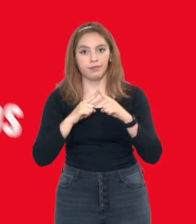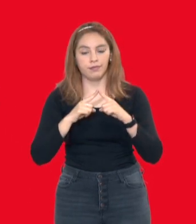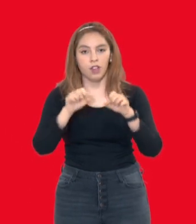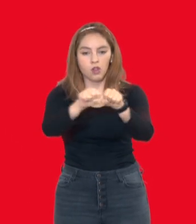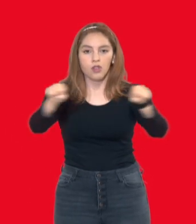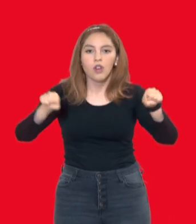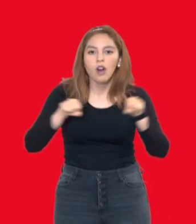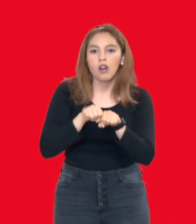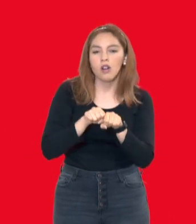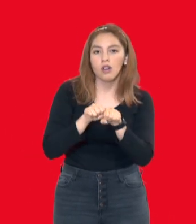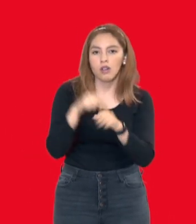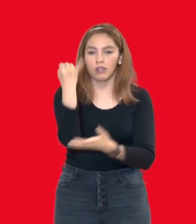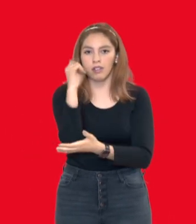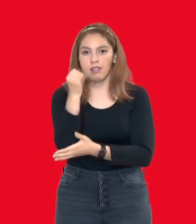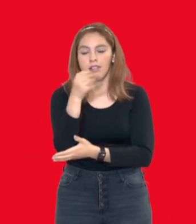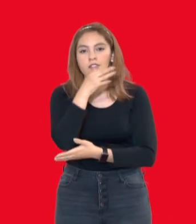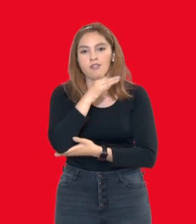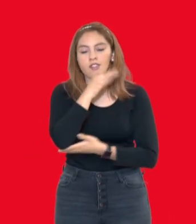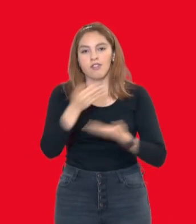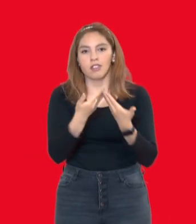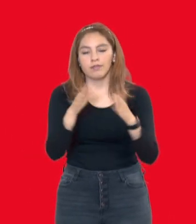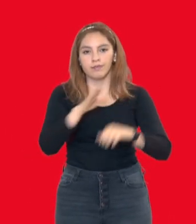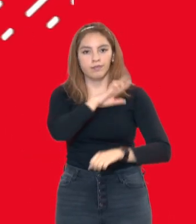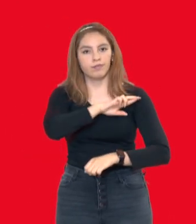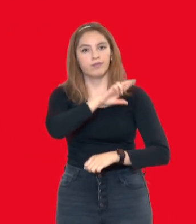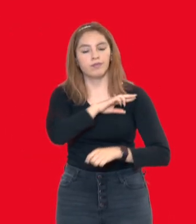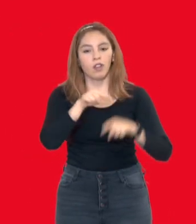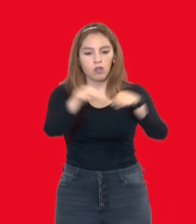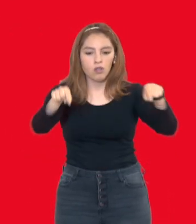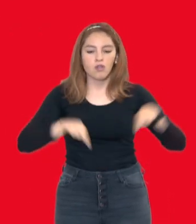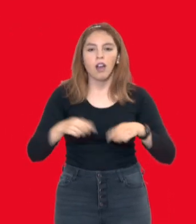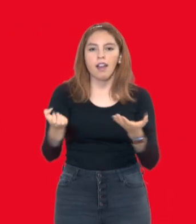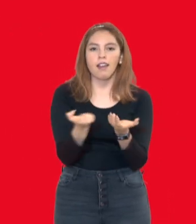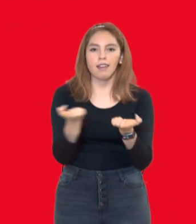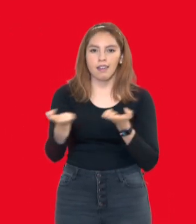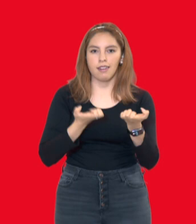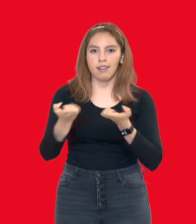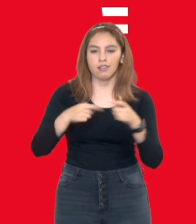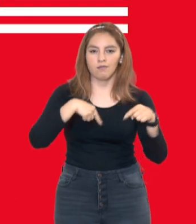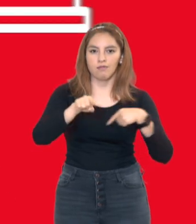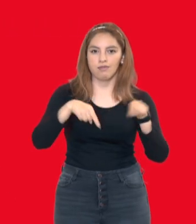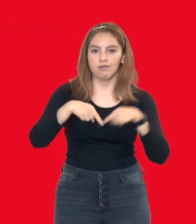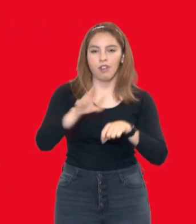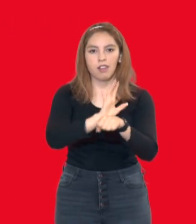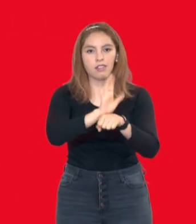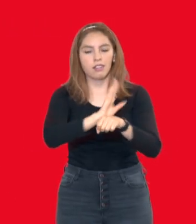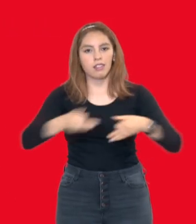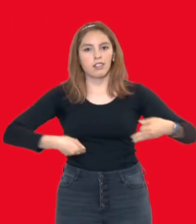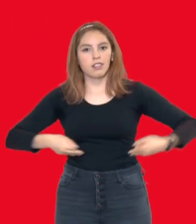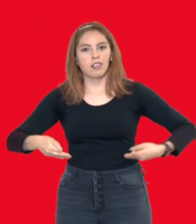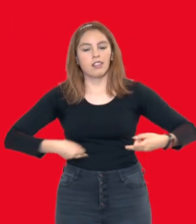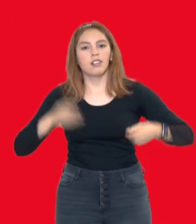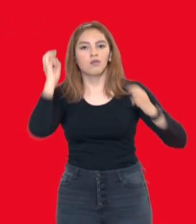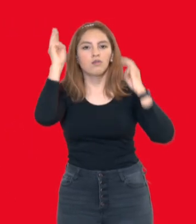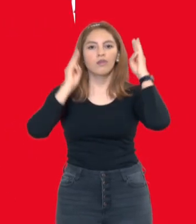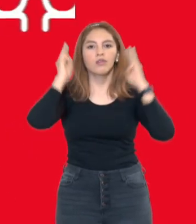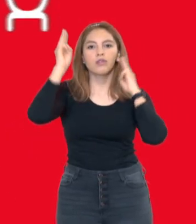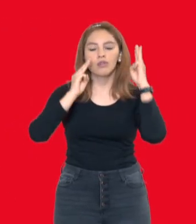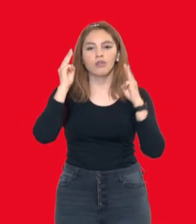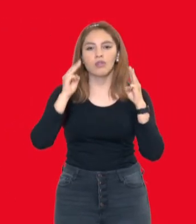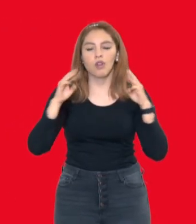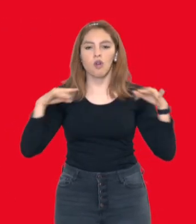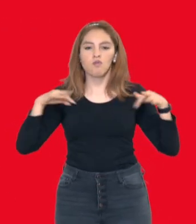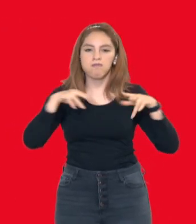religiosos, salones y jardines de eventos públicos y privados, canchas deportivas de conjunto, cines, teatros y